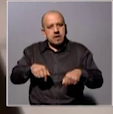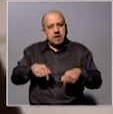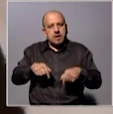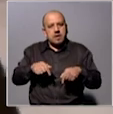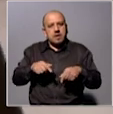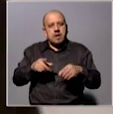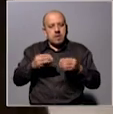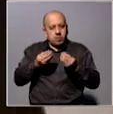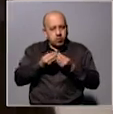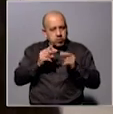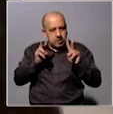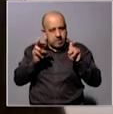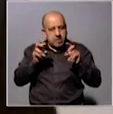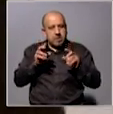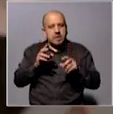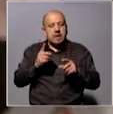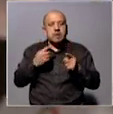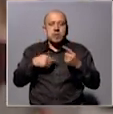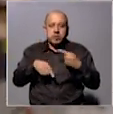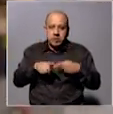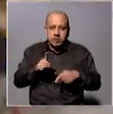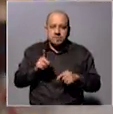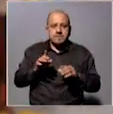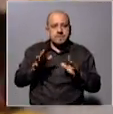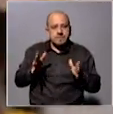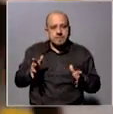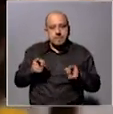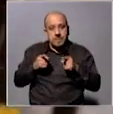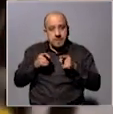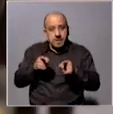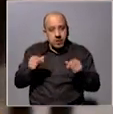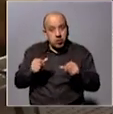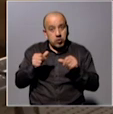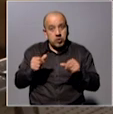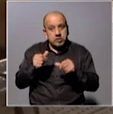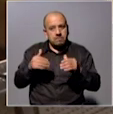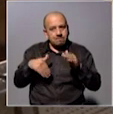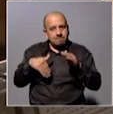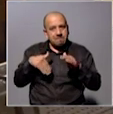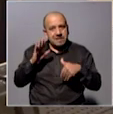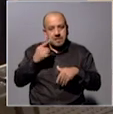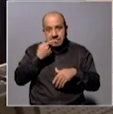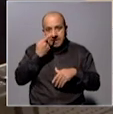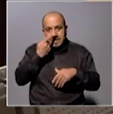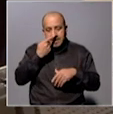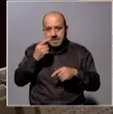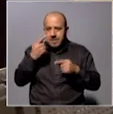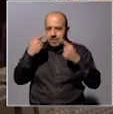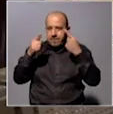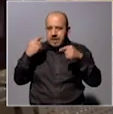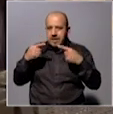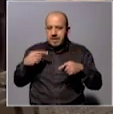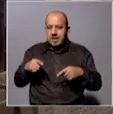muchas cuestiones. Con lo cual, eso lo hace mucho más rico, mucho más diverso,